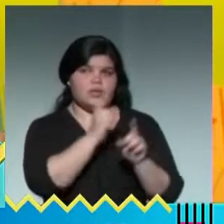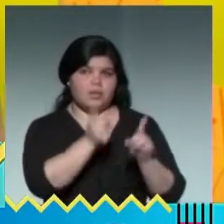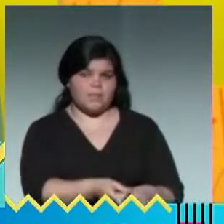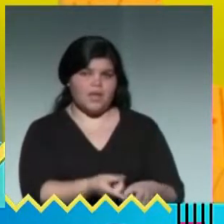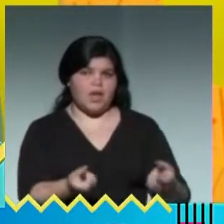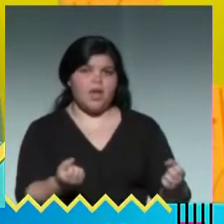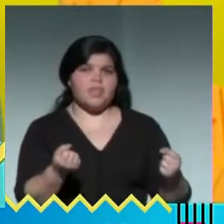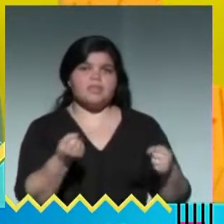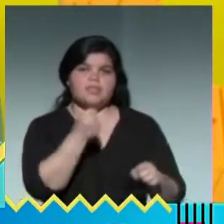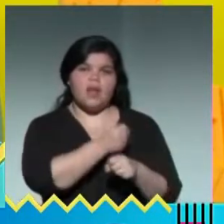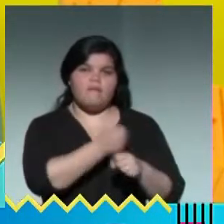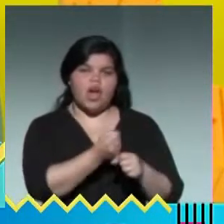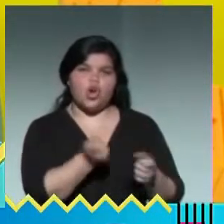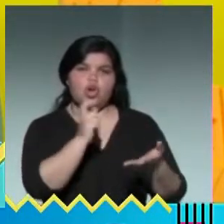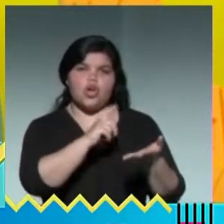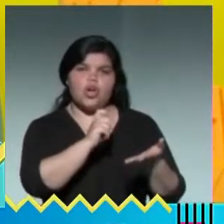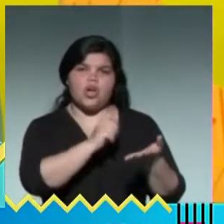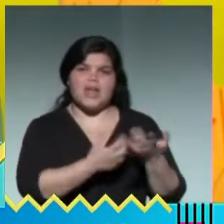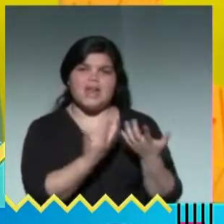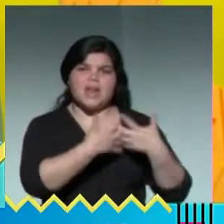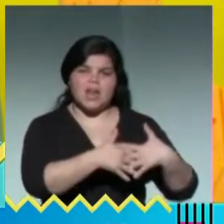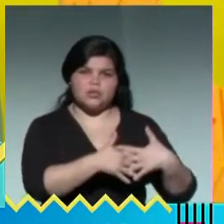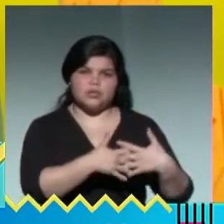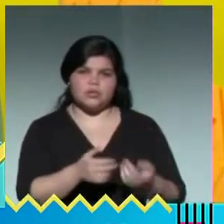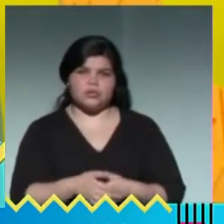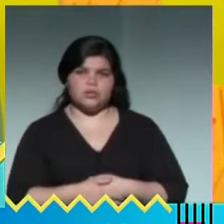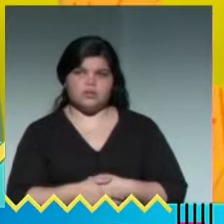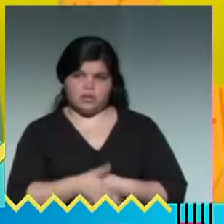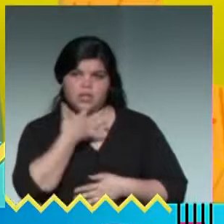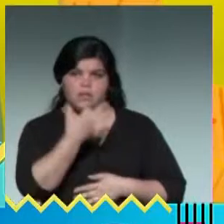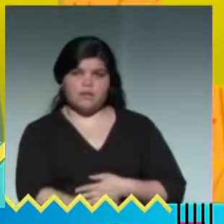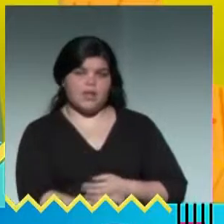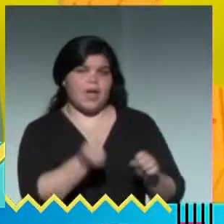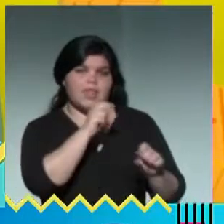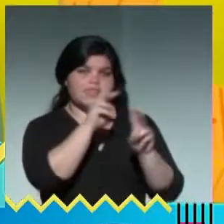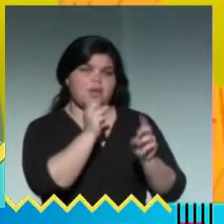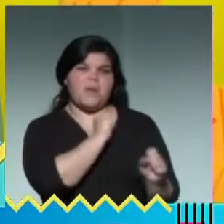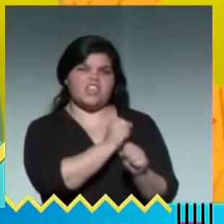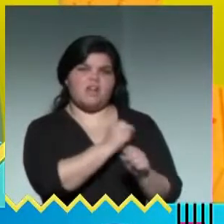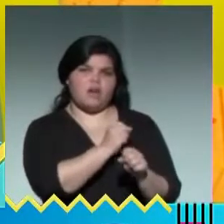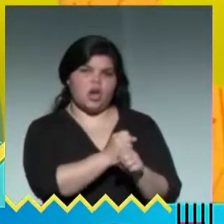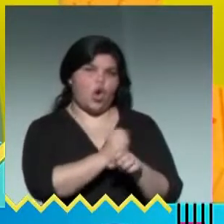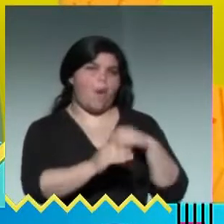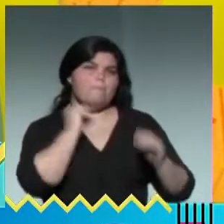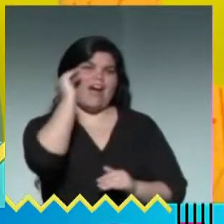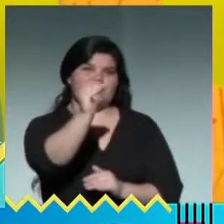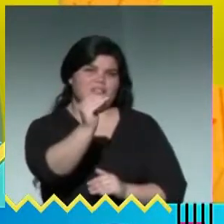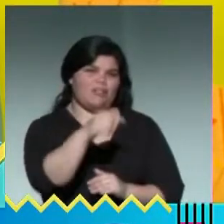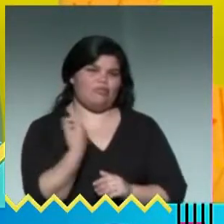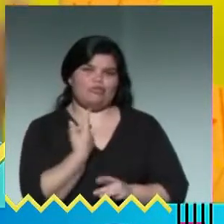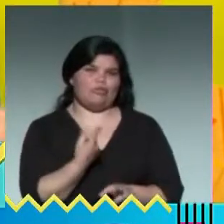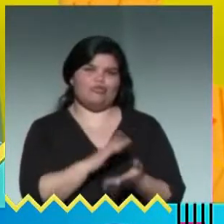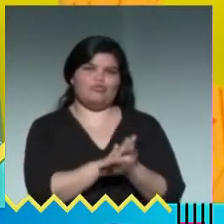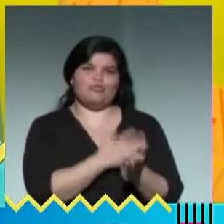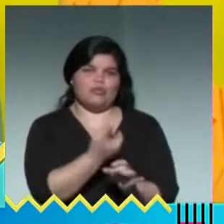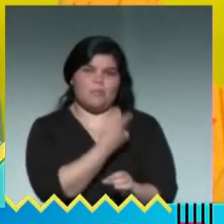no la contempla la ley. Es cierto que el tema laboral nos excede en este punto, pero en otras partes del mundo,